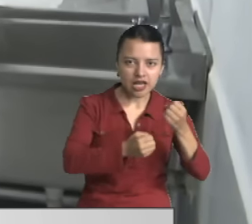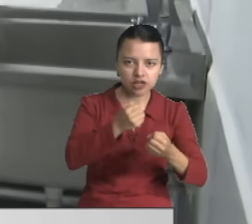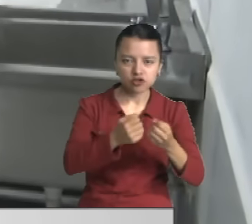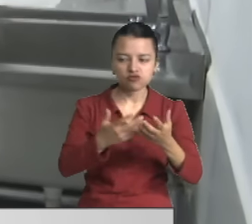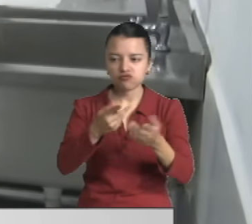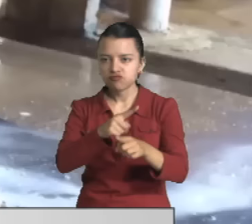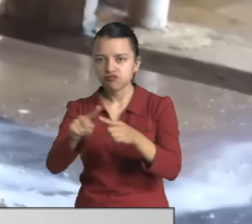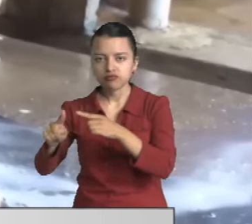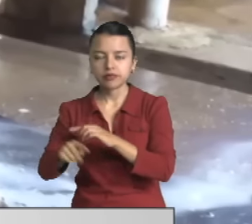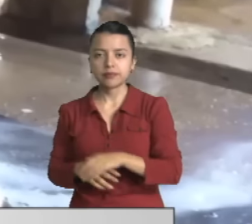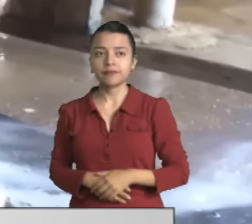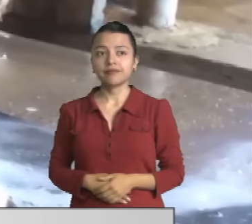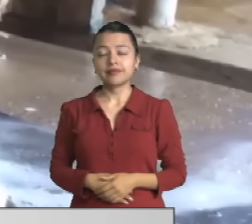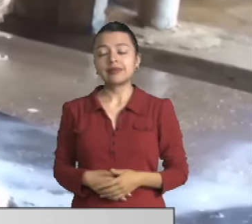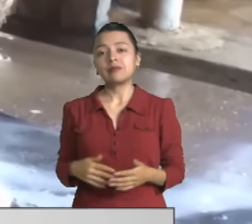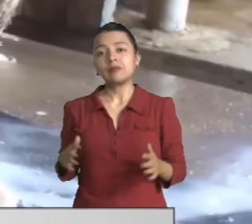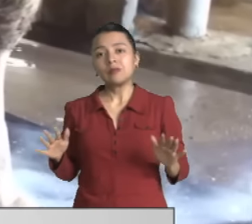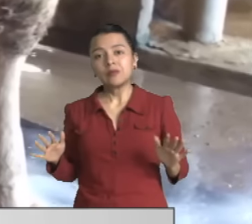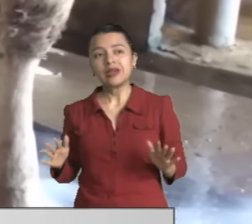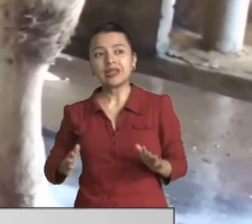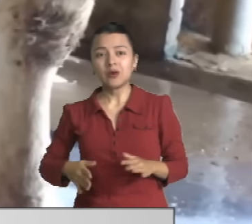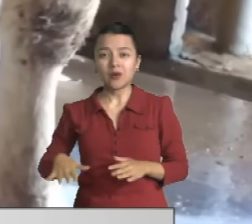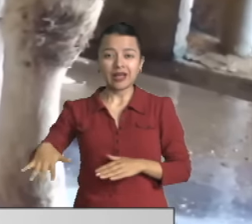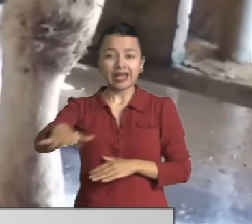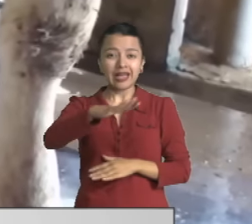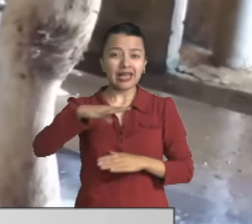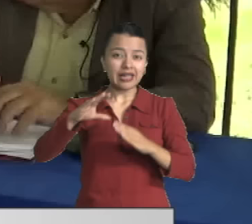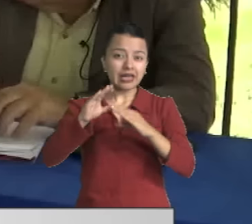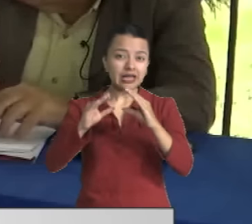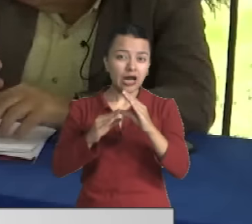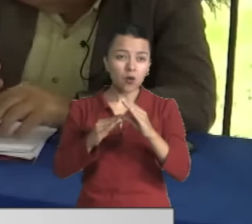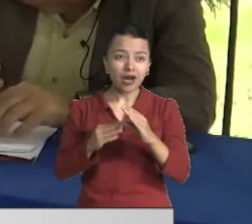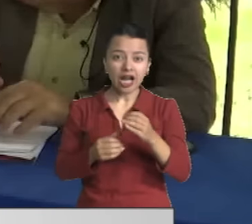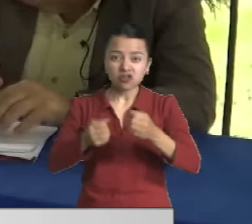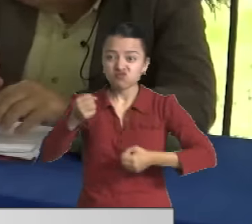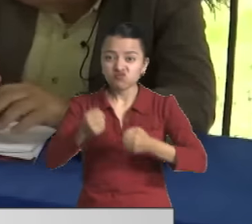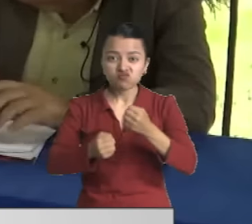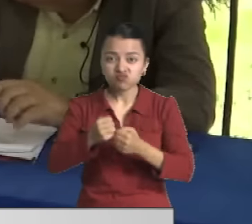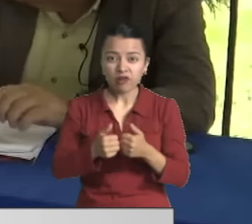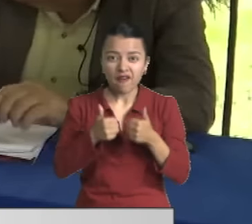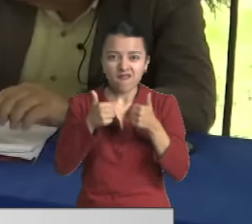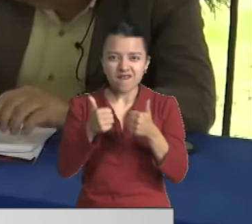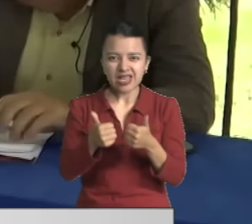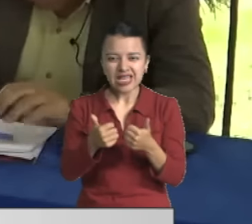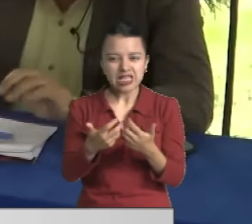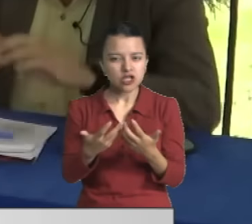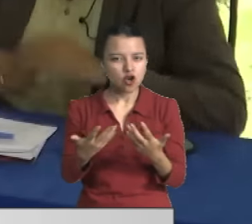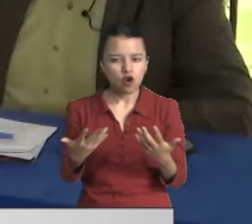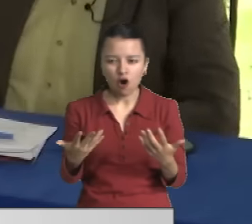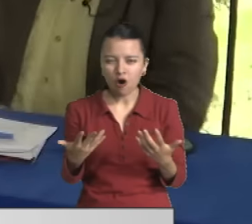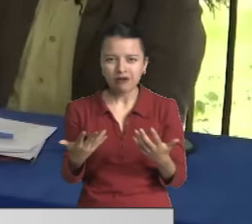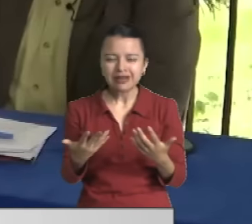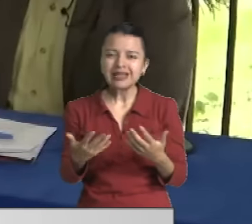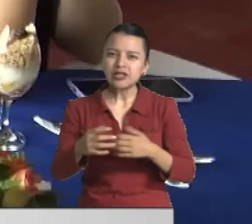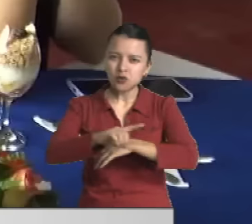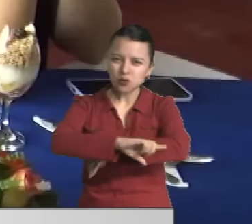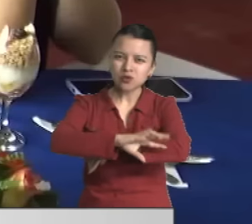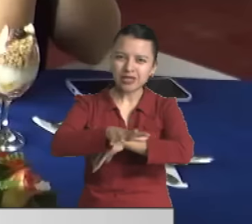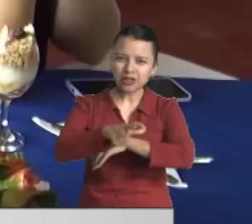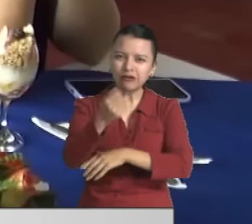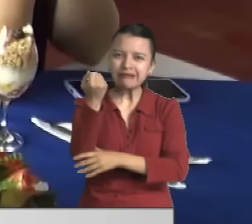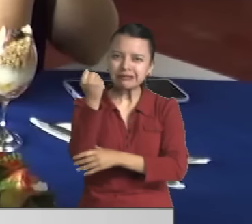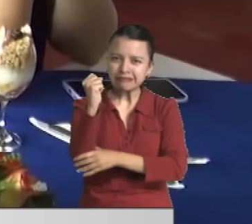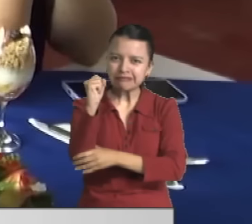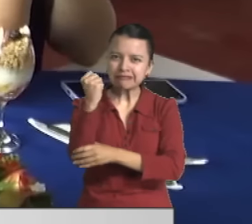no atraviesa su mejor momento, el gremio ve una esperanza de mejorar sus cifras con esta nueva iniciativa. El sector productivo